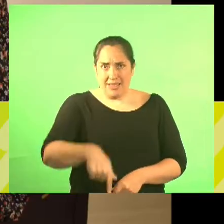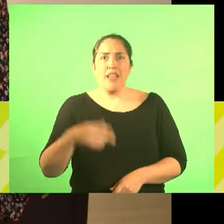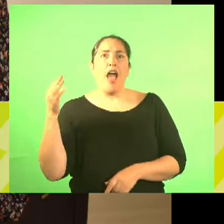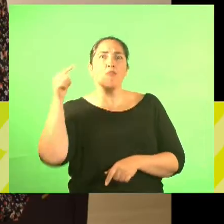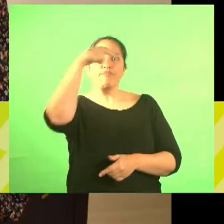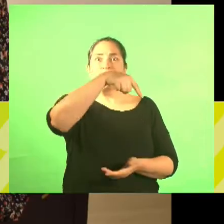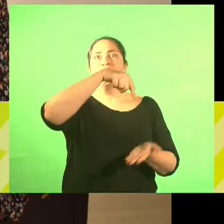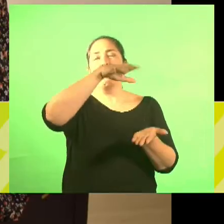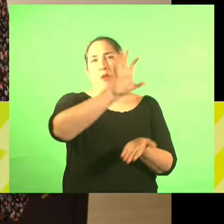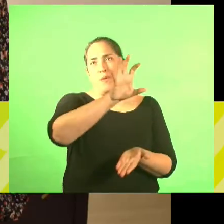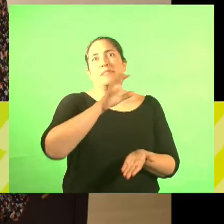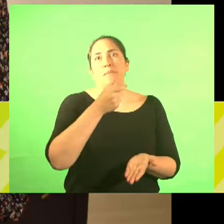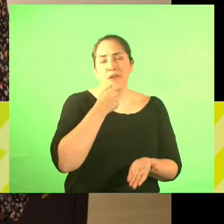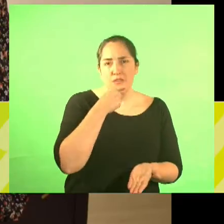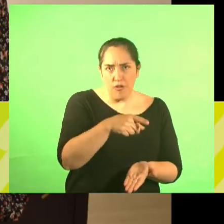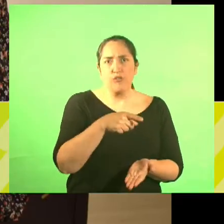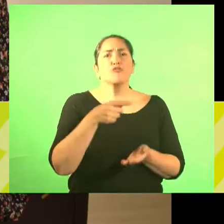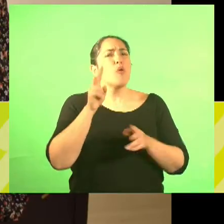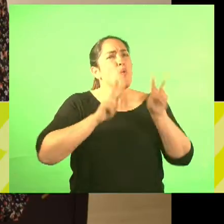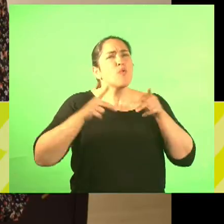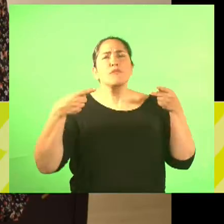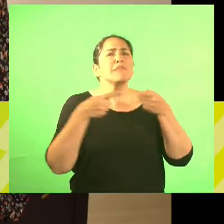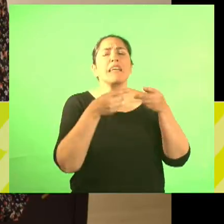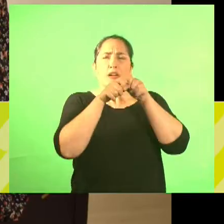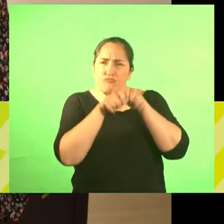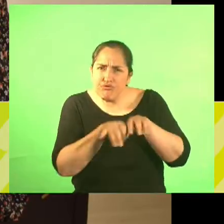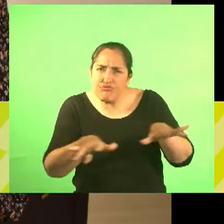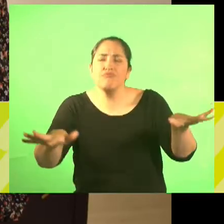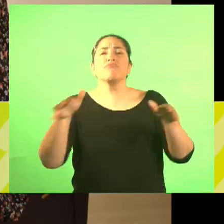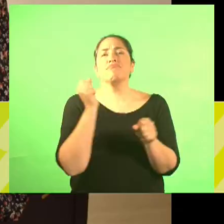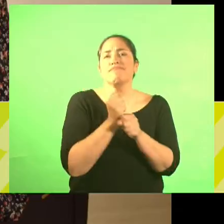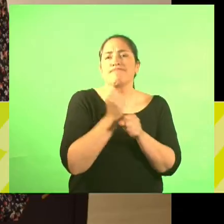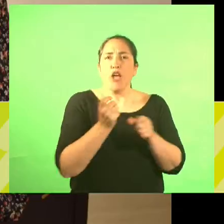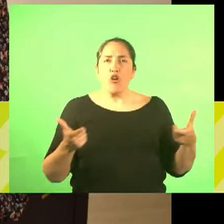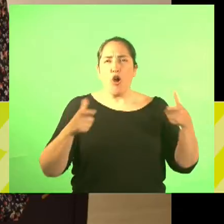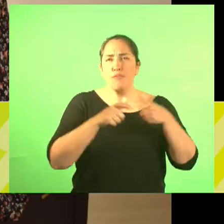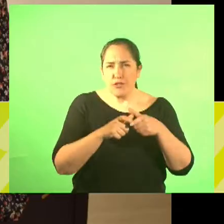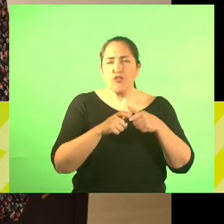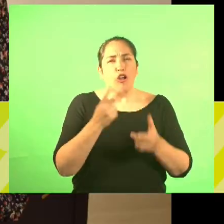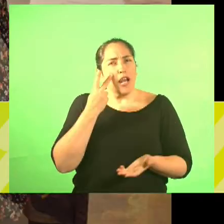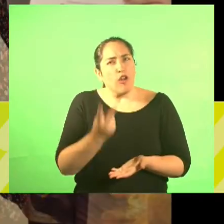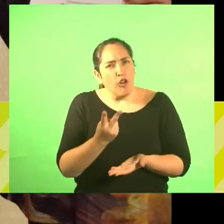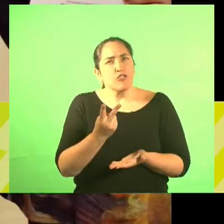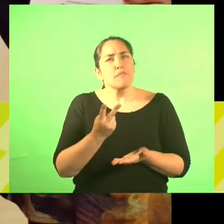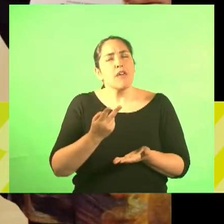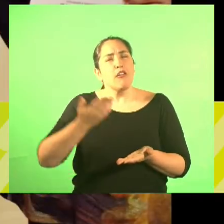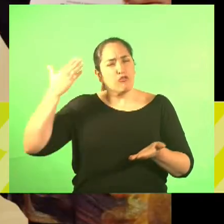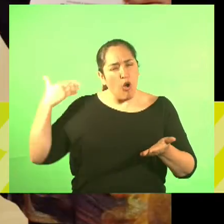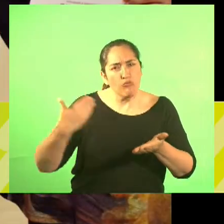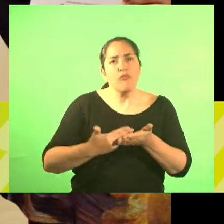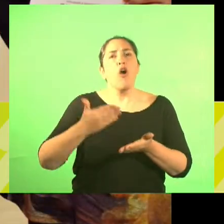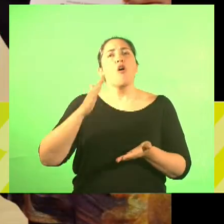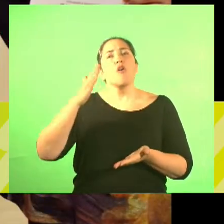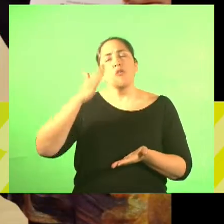el objetivo de desplegar en todo el territorio nacional el trabajo de la Comisión para el Reconocimiento Histórico de la